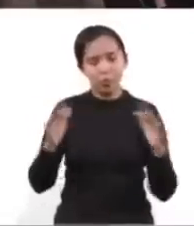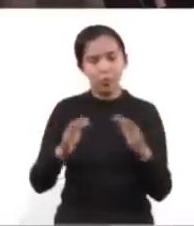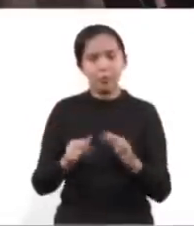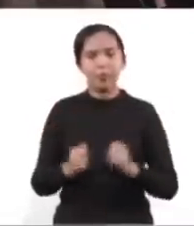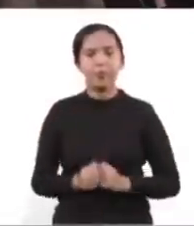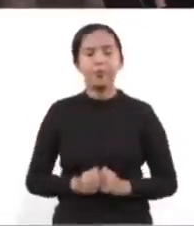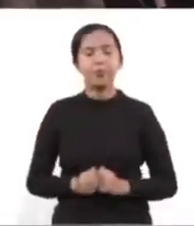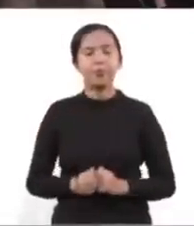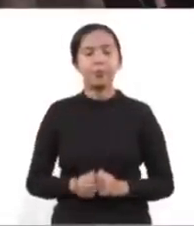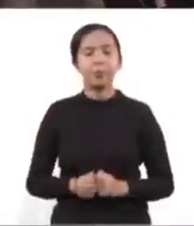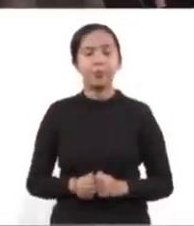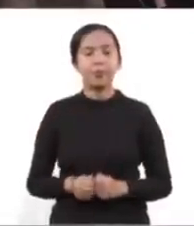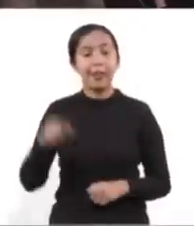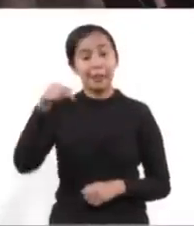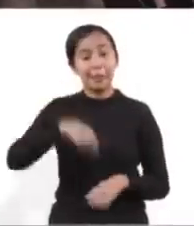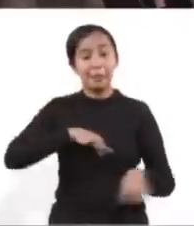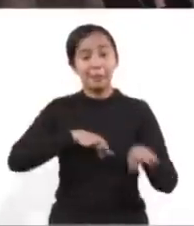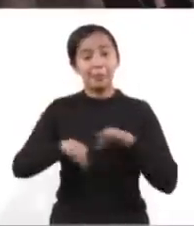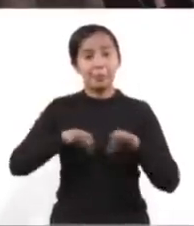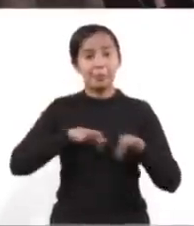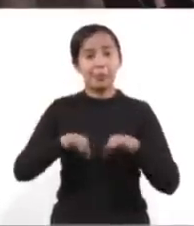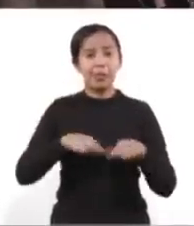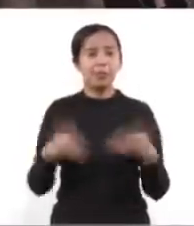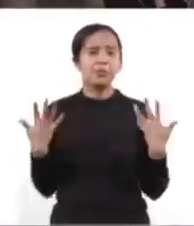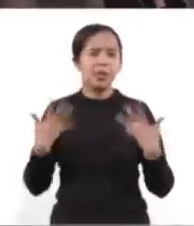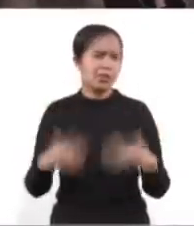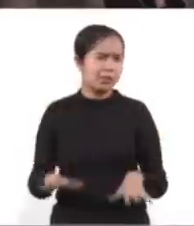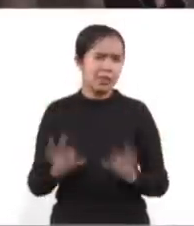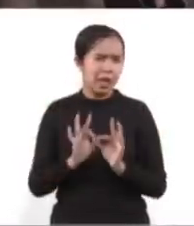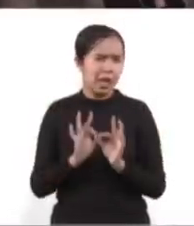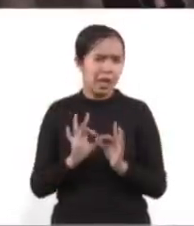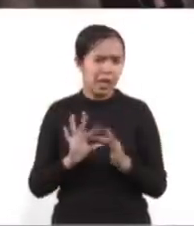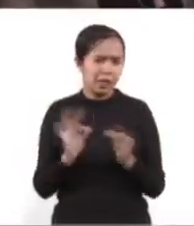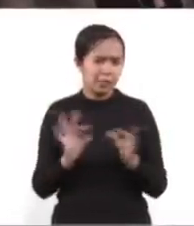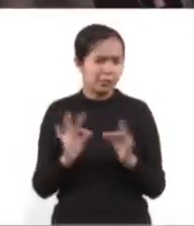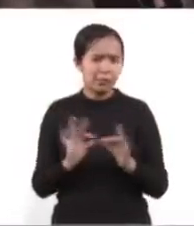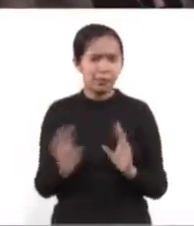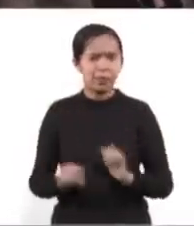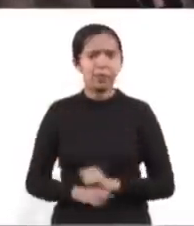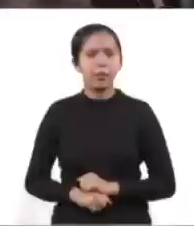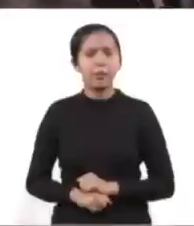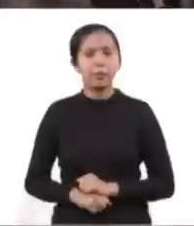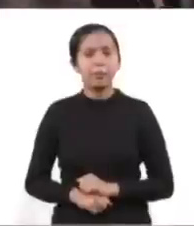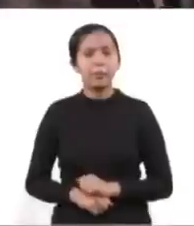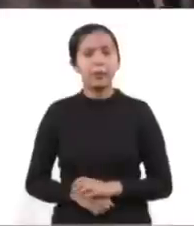¿En qué consiste este trabajo? Bueno, ya lo escucharon. Implica